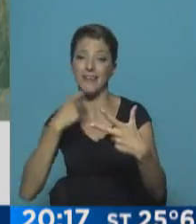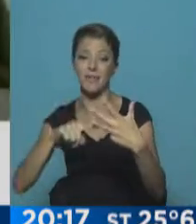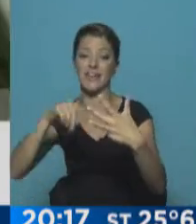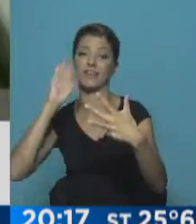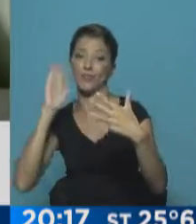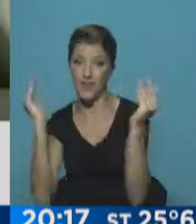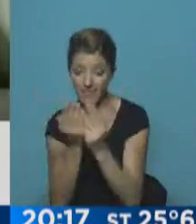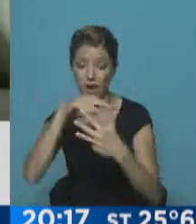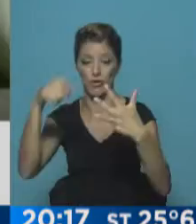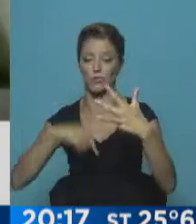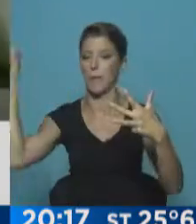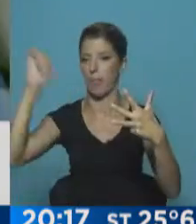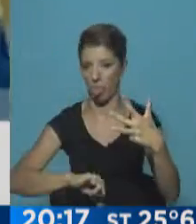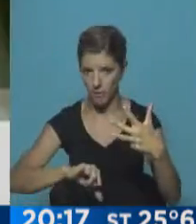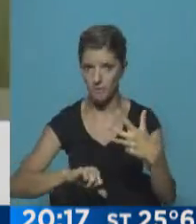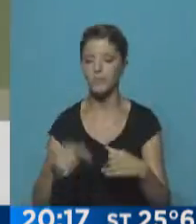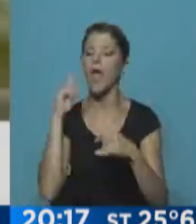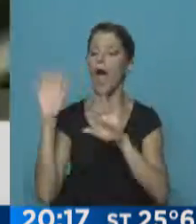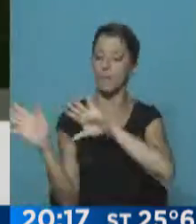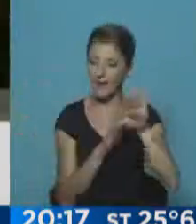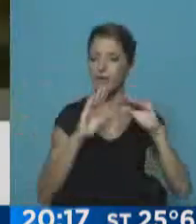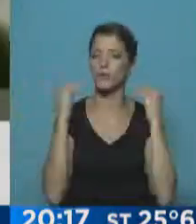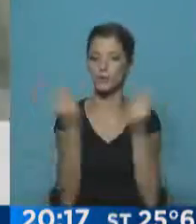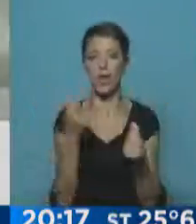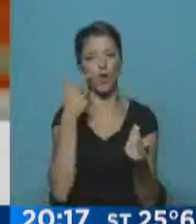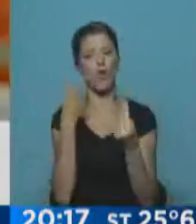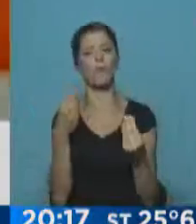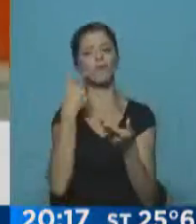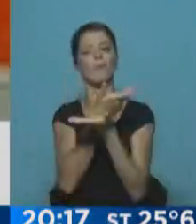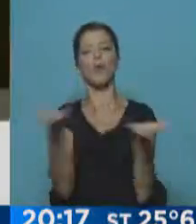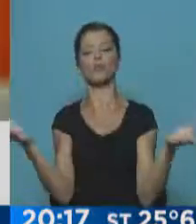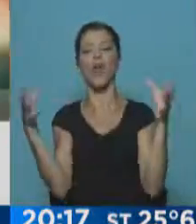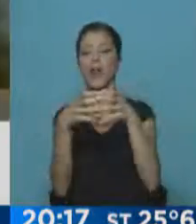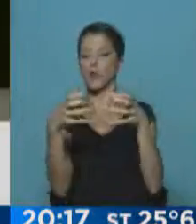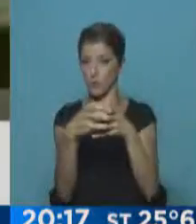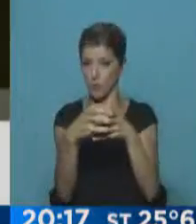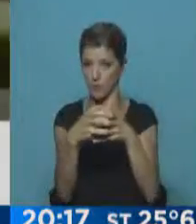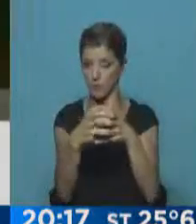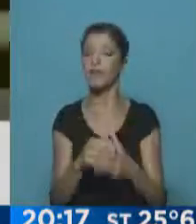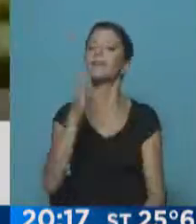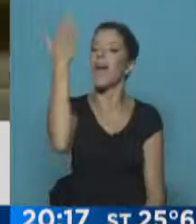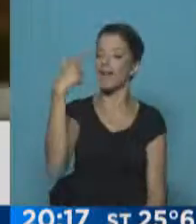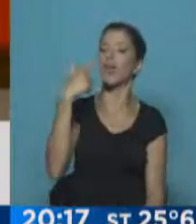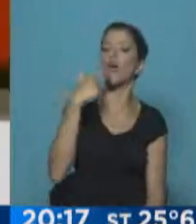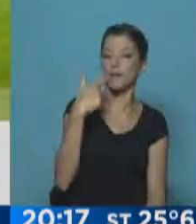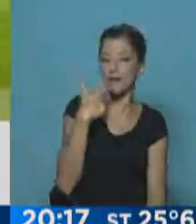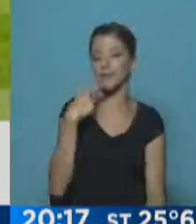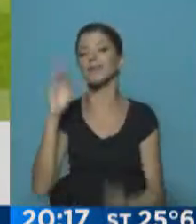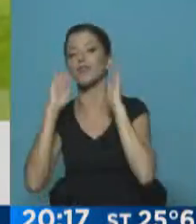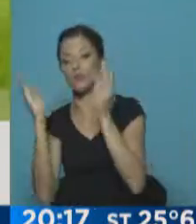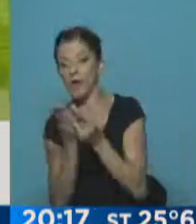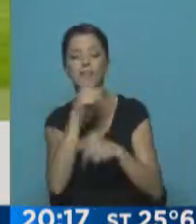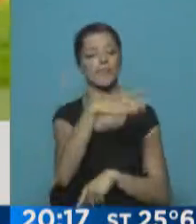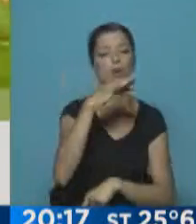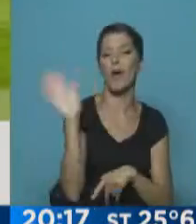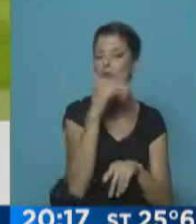Más allá del resultado es la imagen que dejó el equipo. Si bien con Racing y Estudiantes jugaron mayoría de suplentes, lo que se evidenció es una